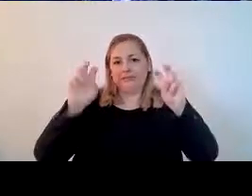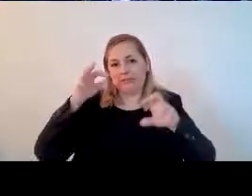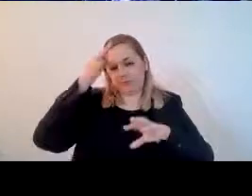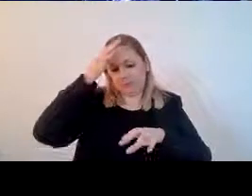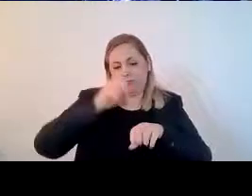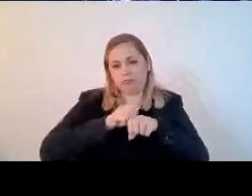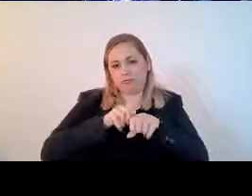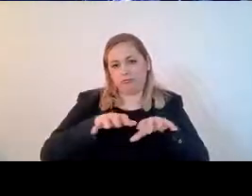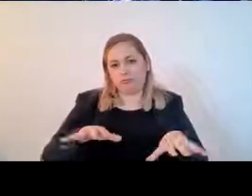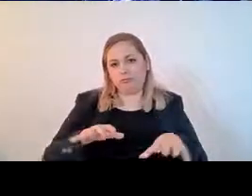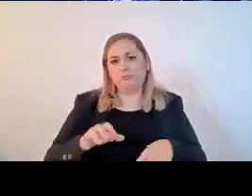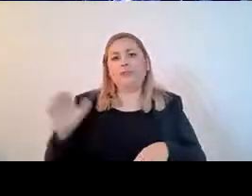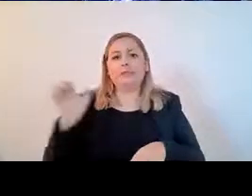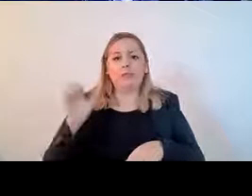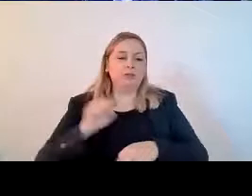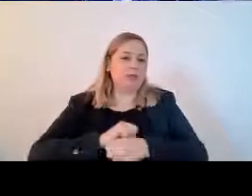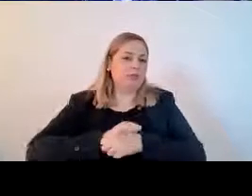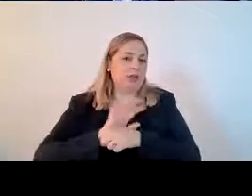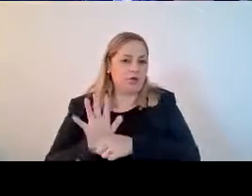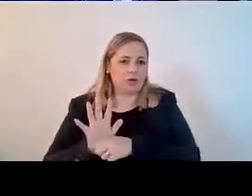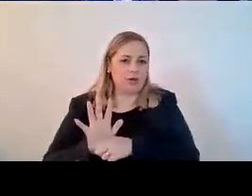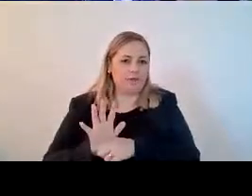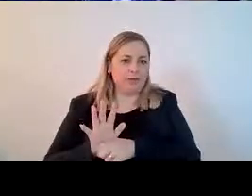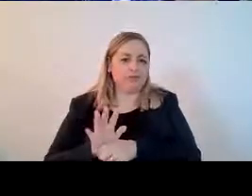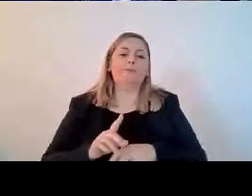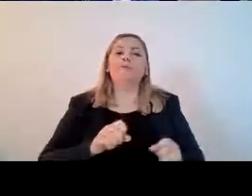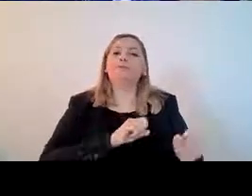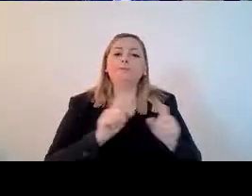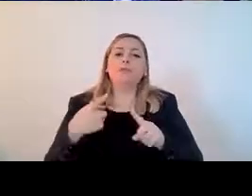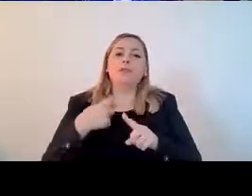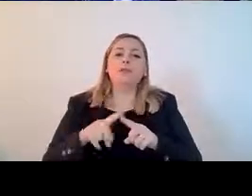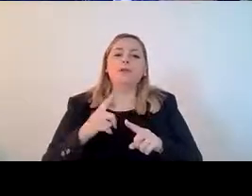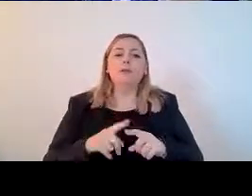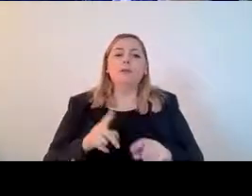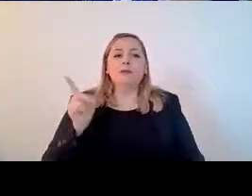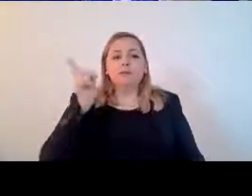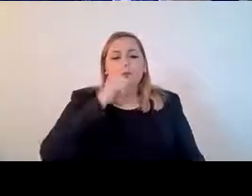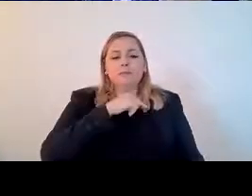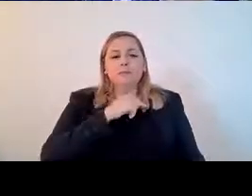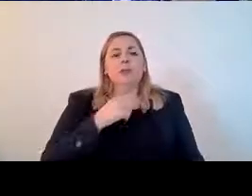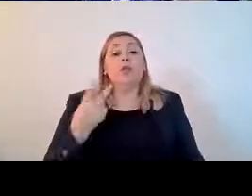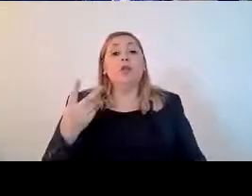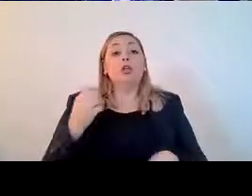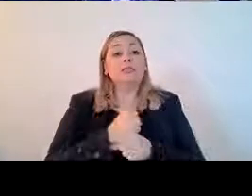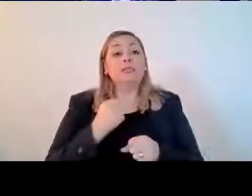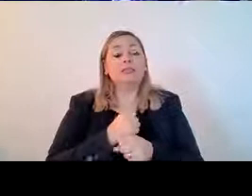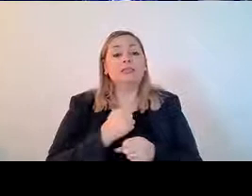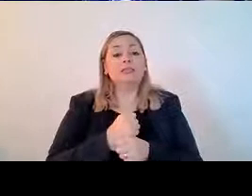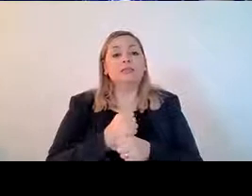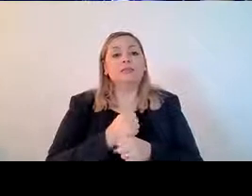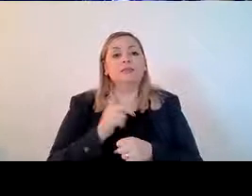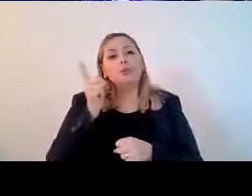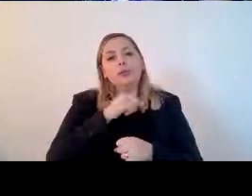emergencia del coronavirus. La que sigue, estos últimos 2 trabajos de